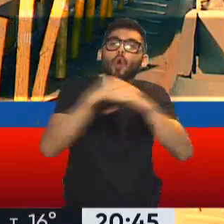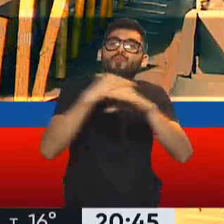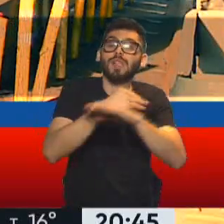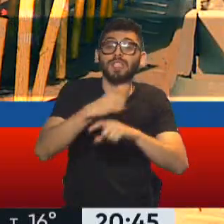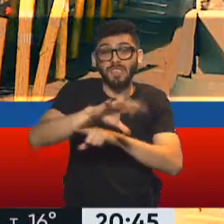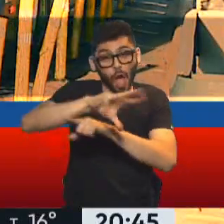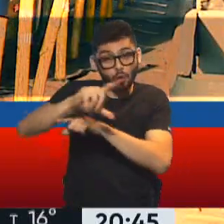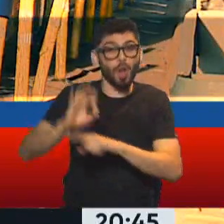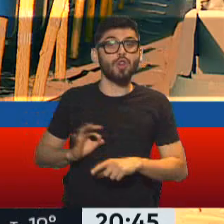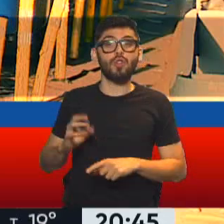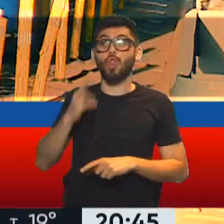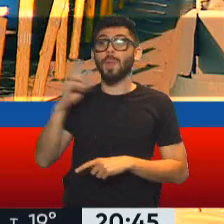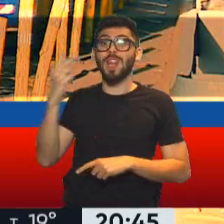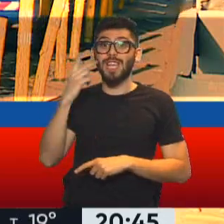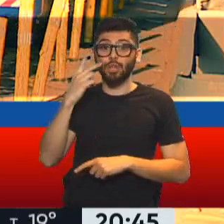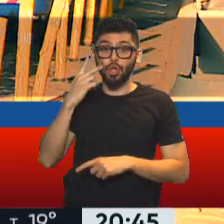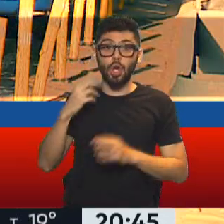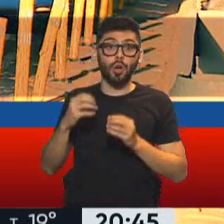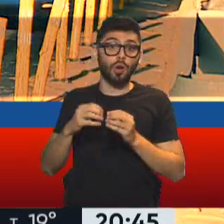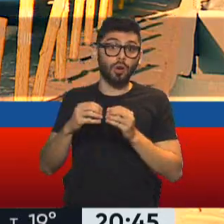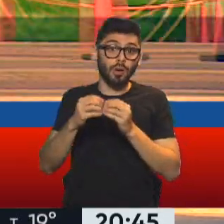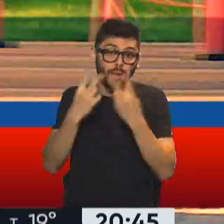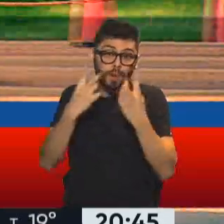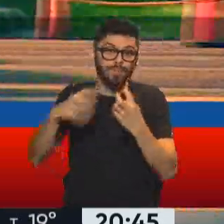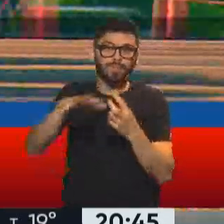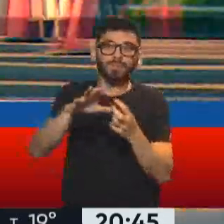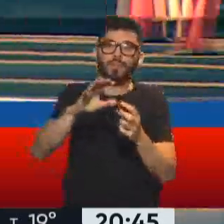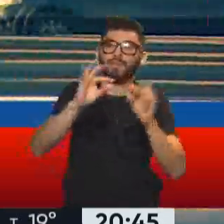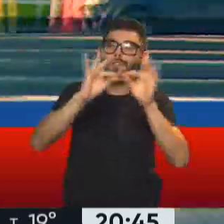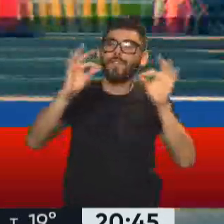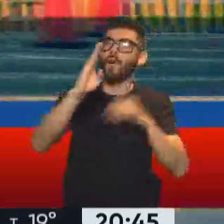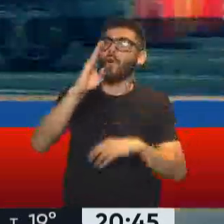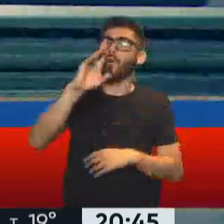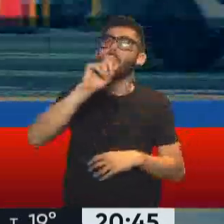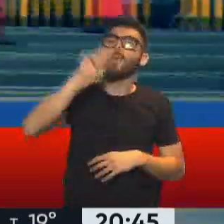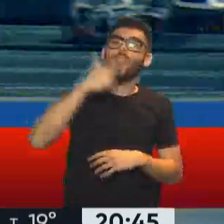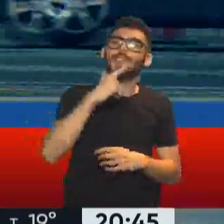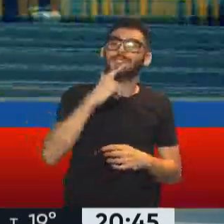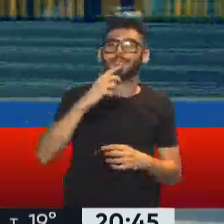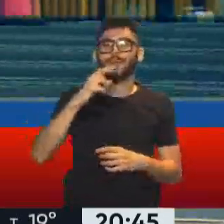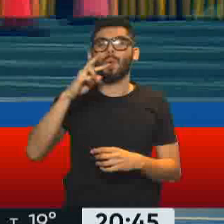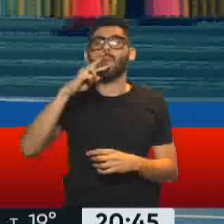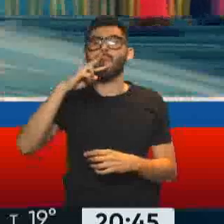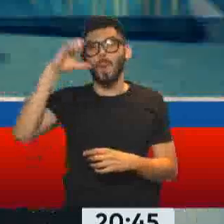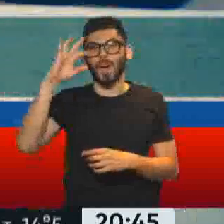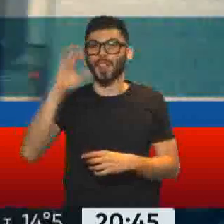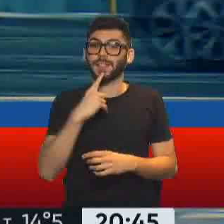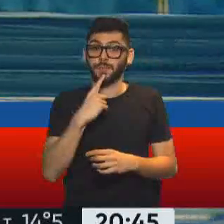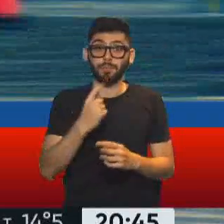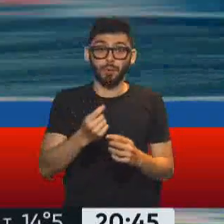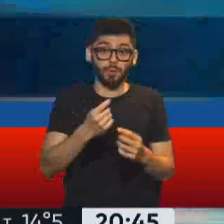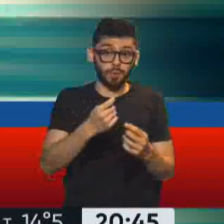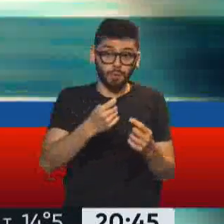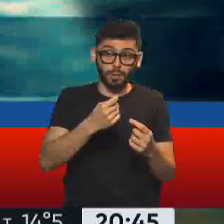en 2018 en Brotes Verdes y que ya habíamos empezado en 2017 cuando Macri empezó a aumentarle las